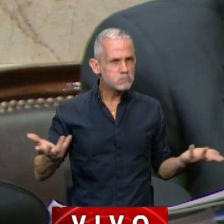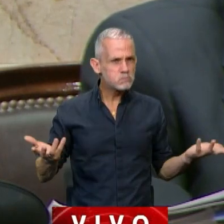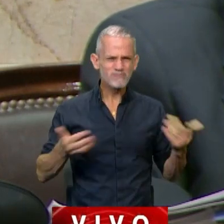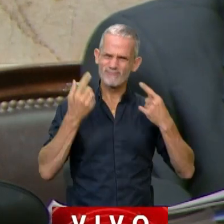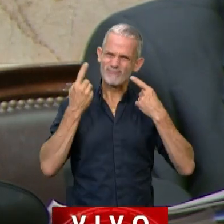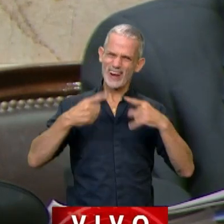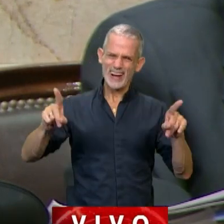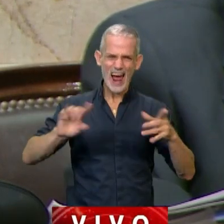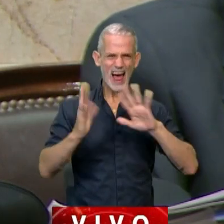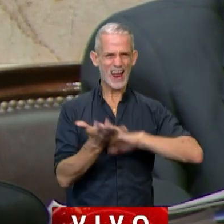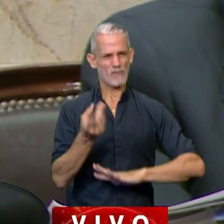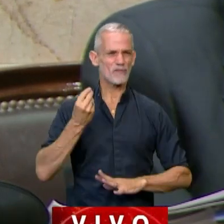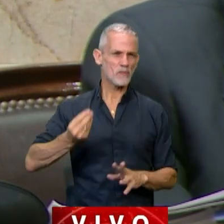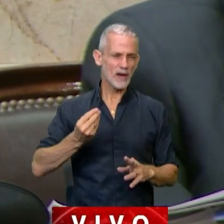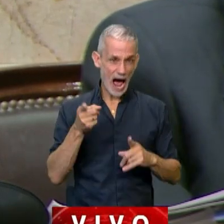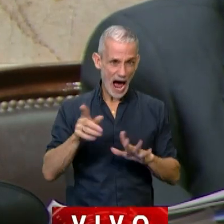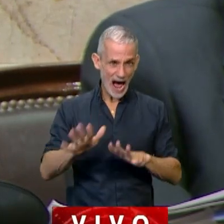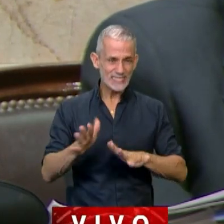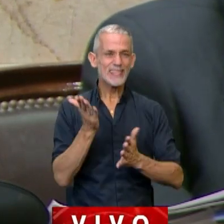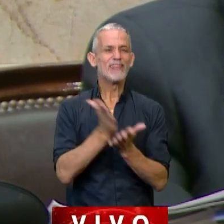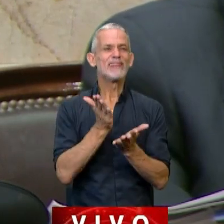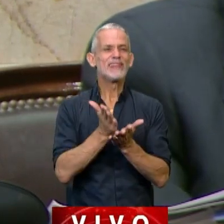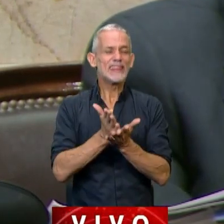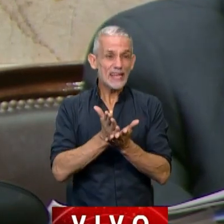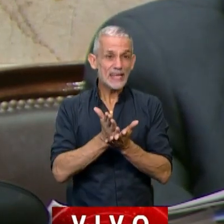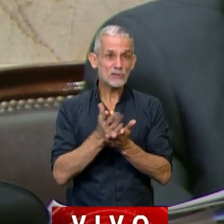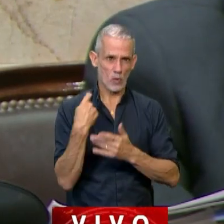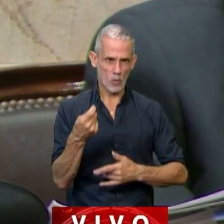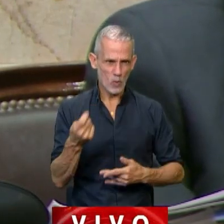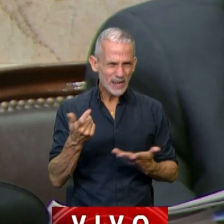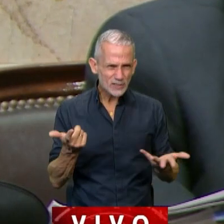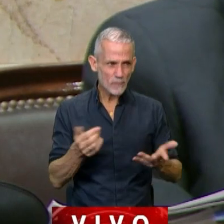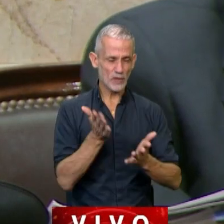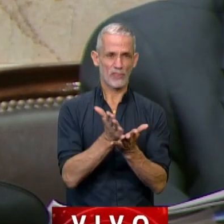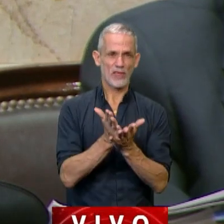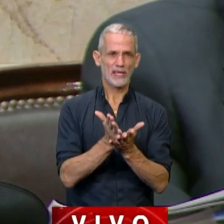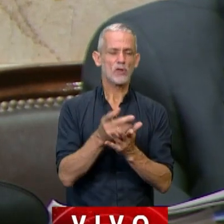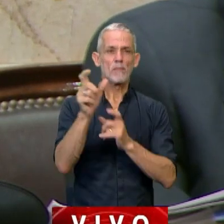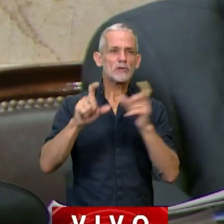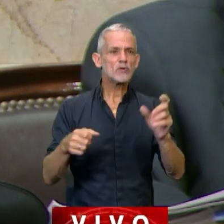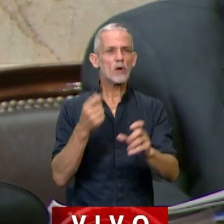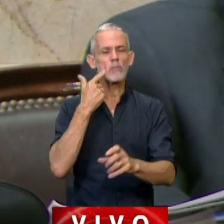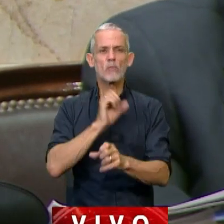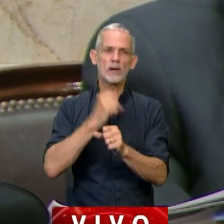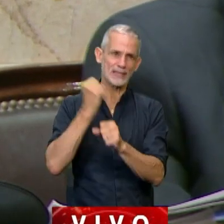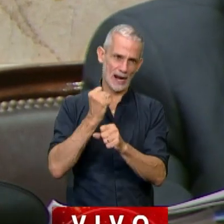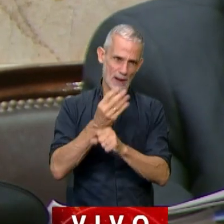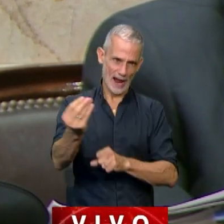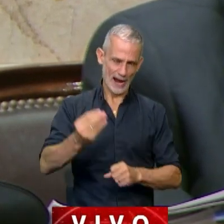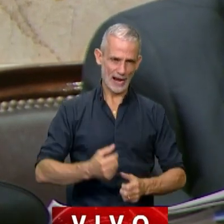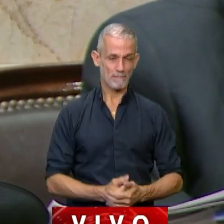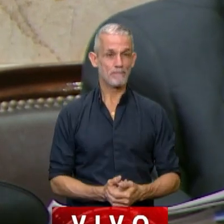tan raro que tienen de lo que es un derecho como la jubilación que es un derecho de trabajadores y trabajadoras